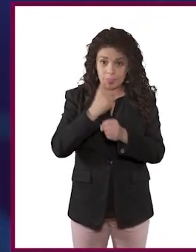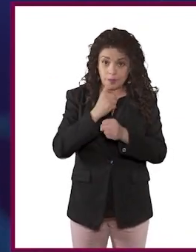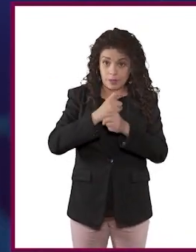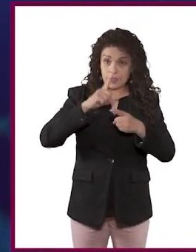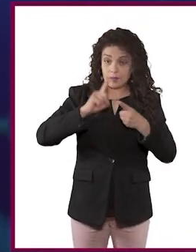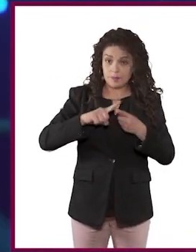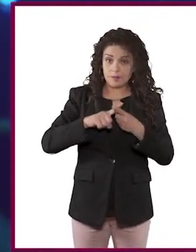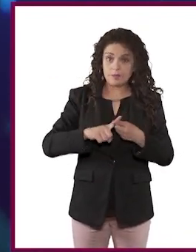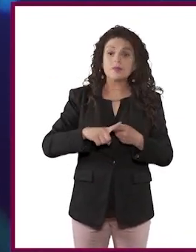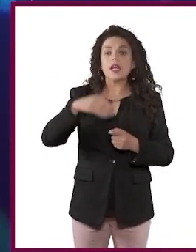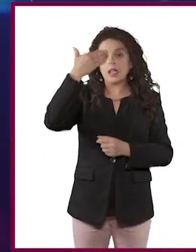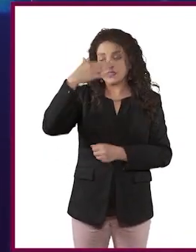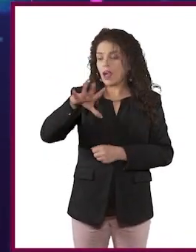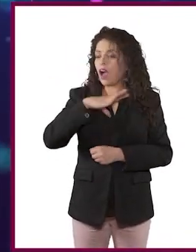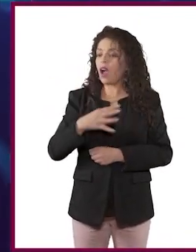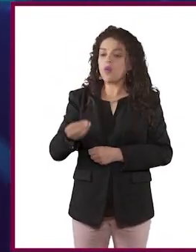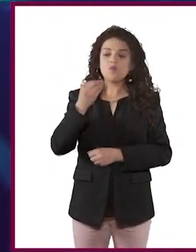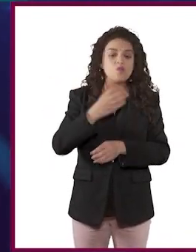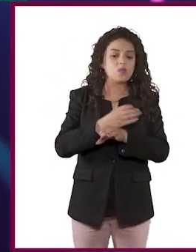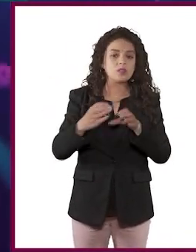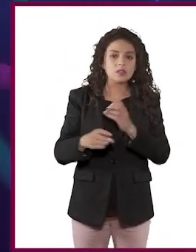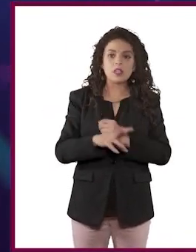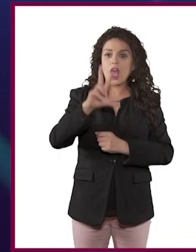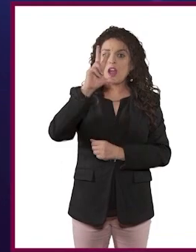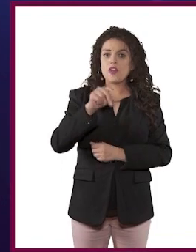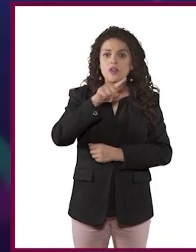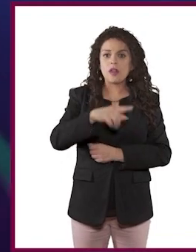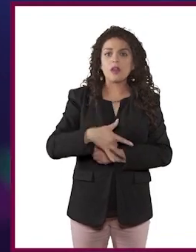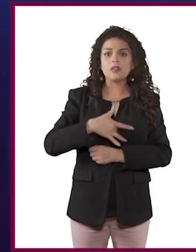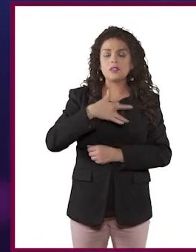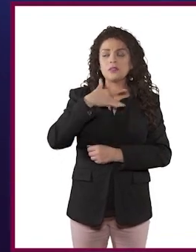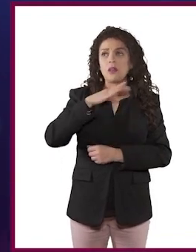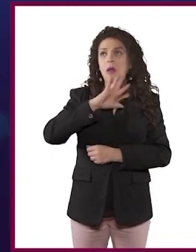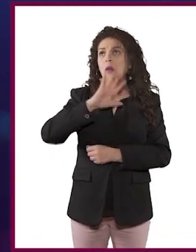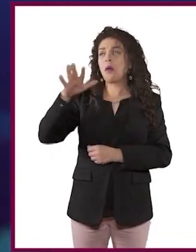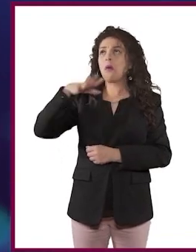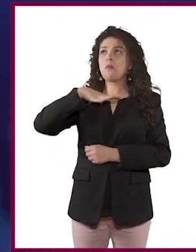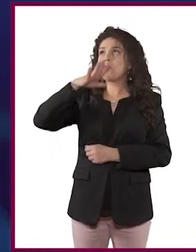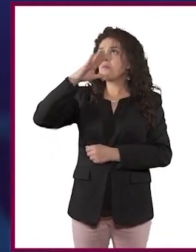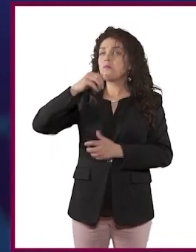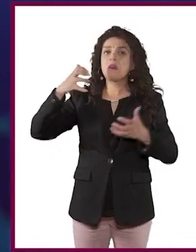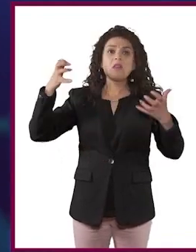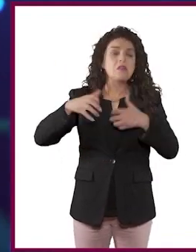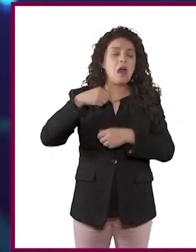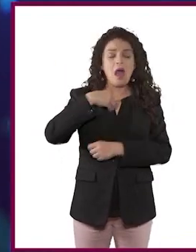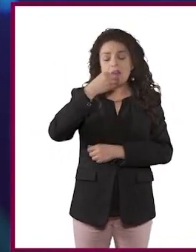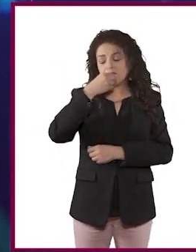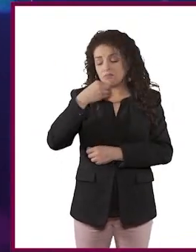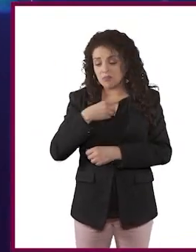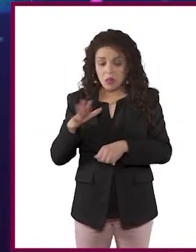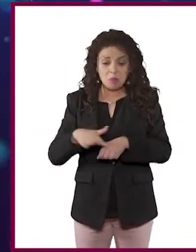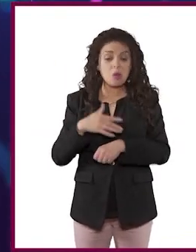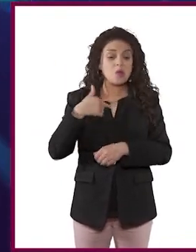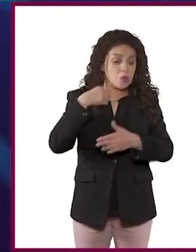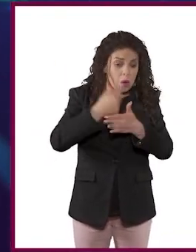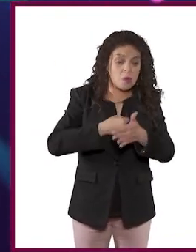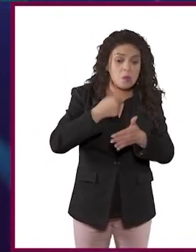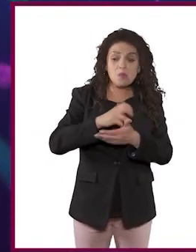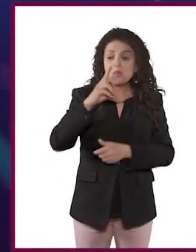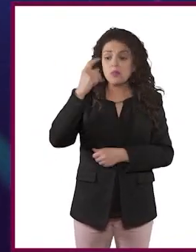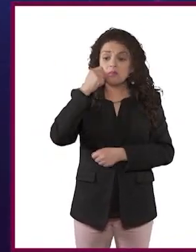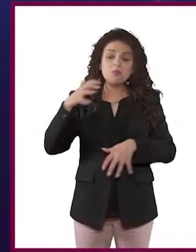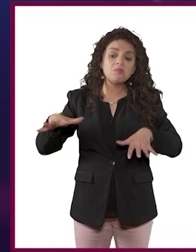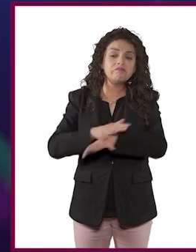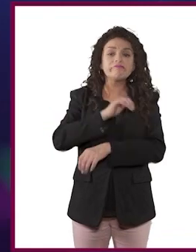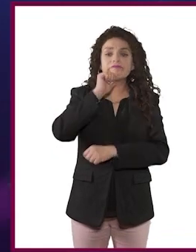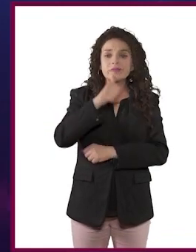hay muchas cosas que podemos hacer. O sea, no caer en un estado de desesperanza, ¿no? Me sentimos que haga lo que haga, esto no va a cambiar. No, hay